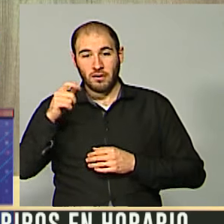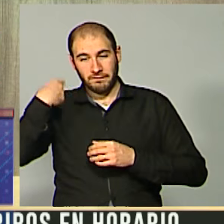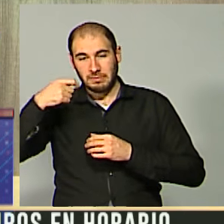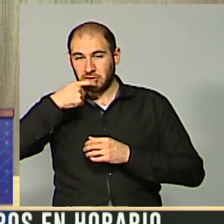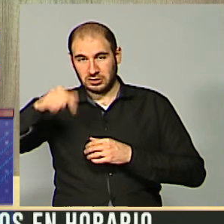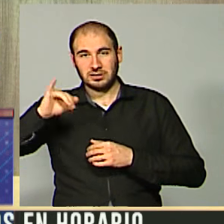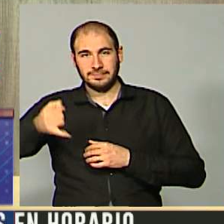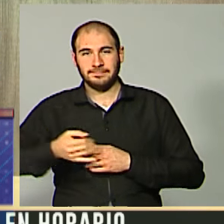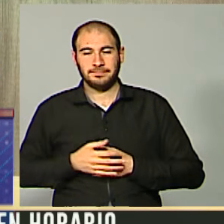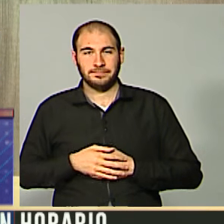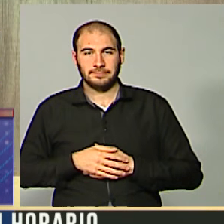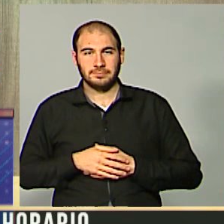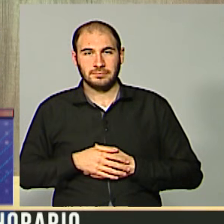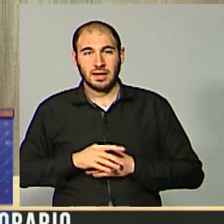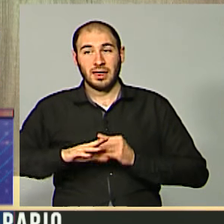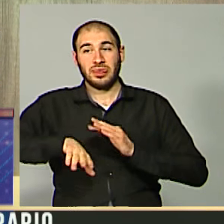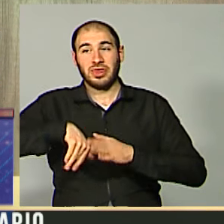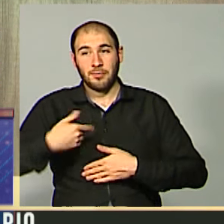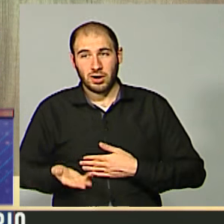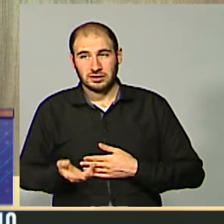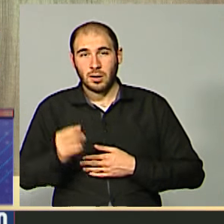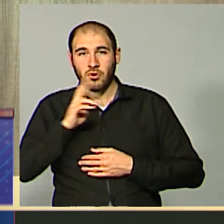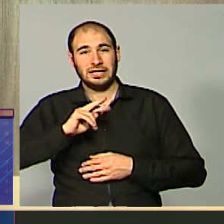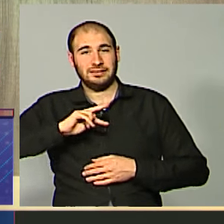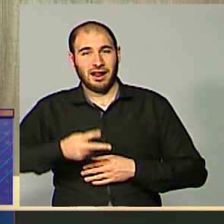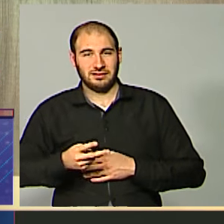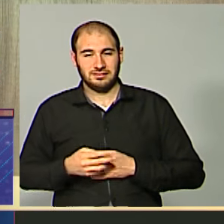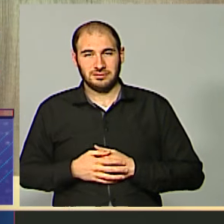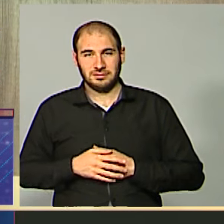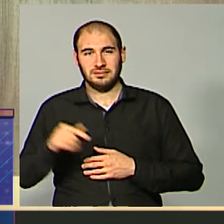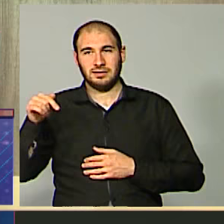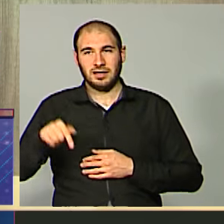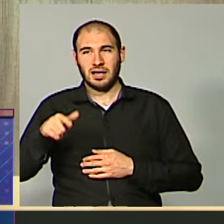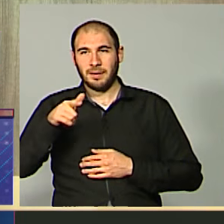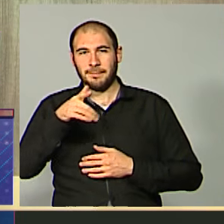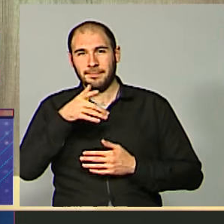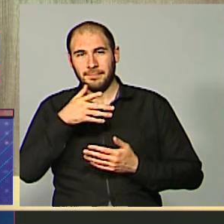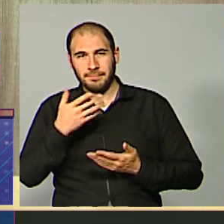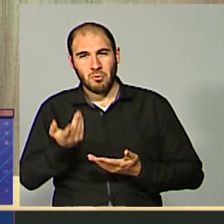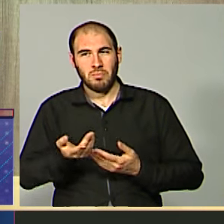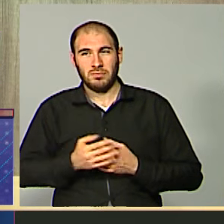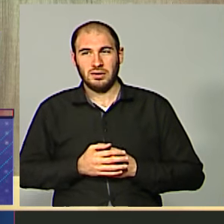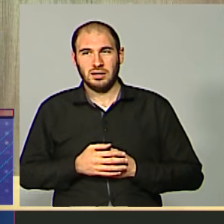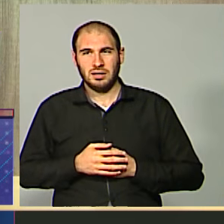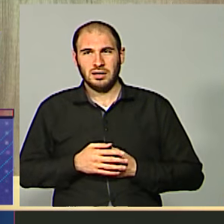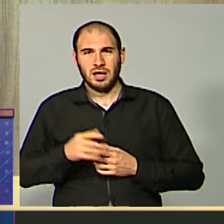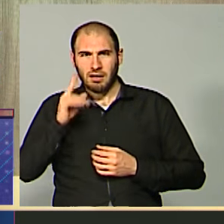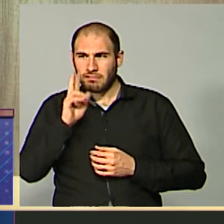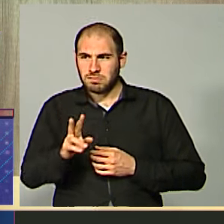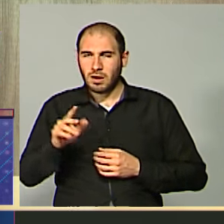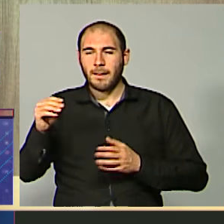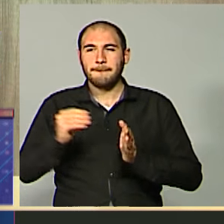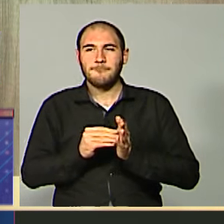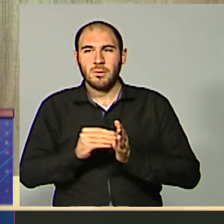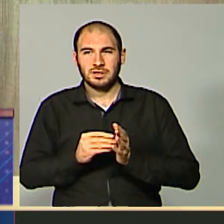Mendoza. Y después una chica trans que estaba como en su, digamos, notoriamente la vio y estaba en su